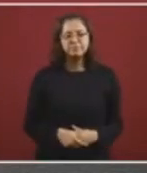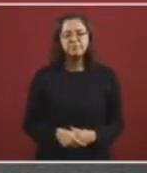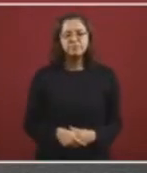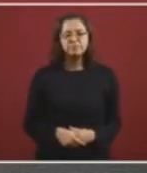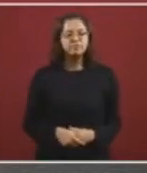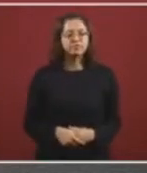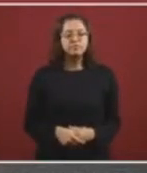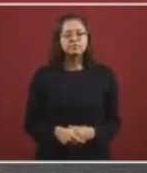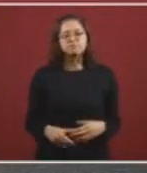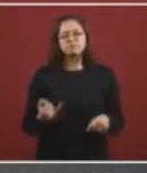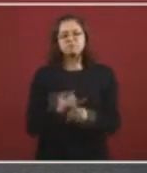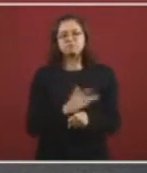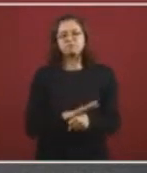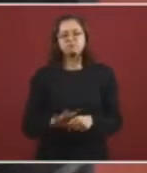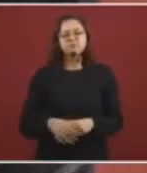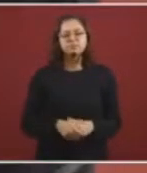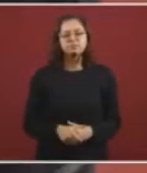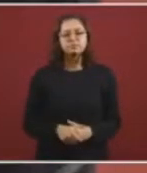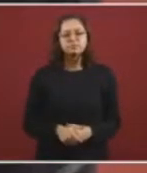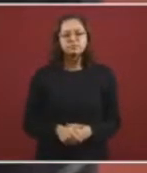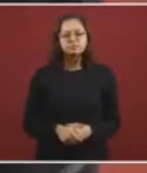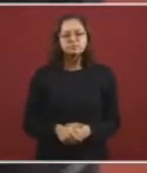No hay esas condiciones